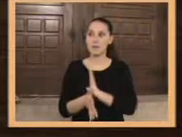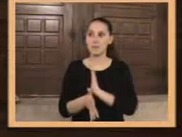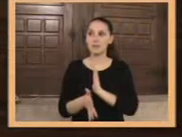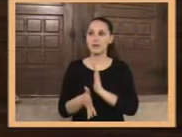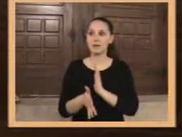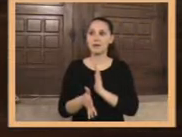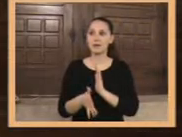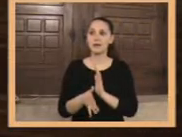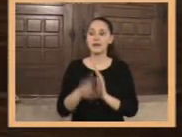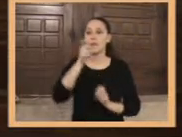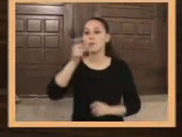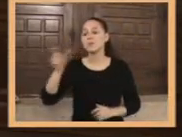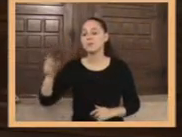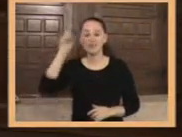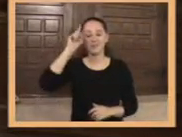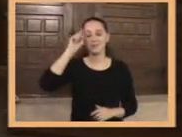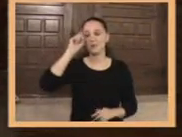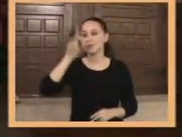el AA22, de qué va el asunto.